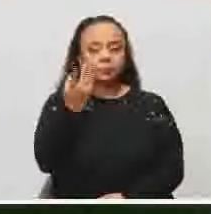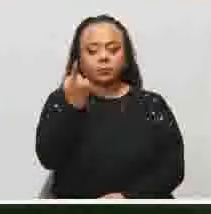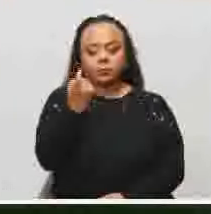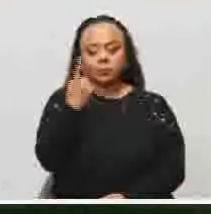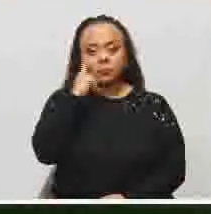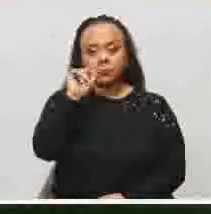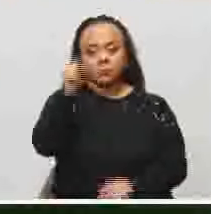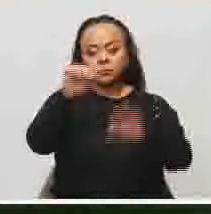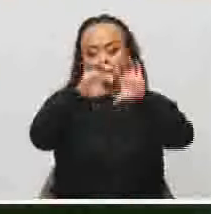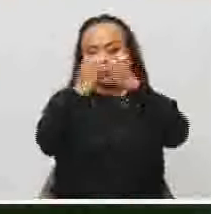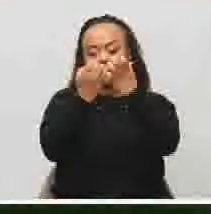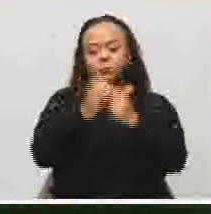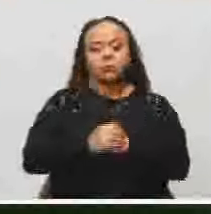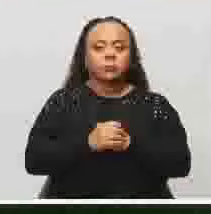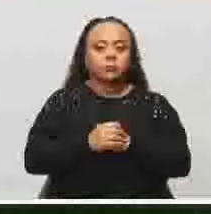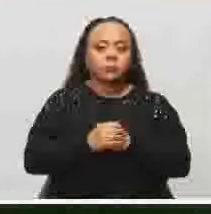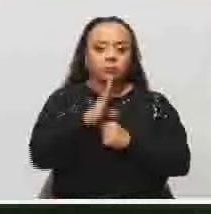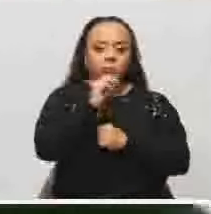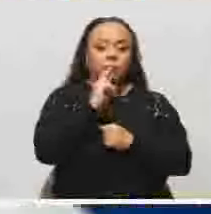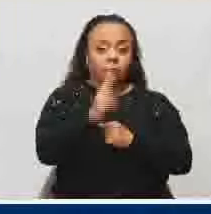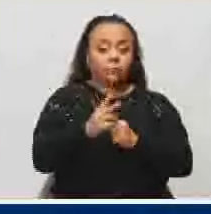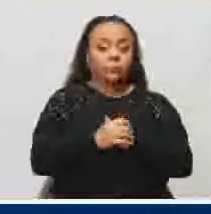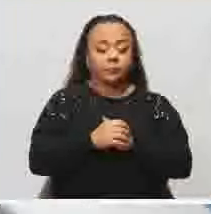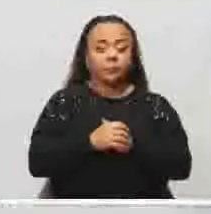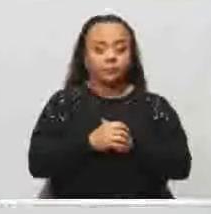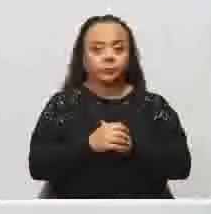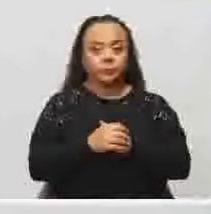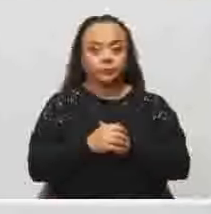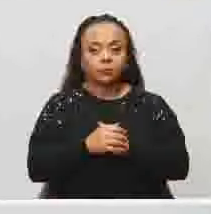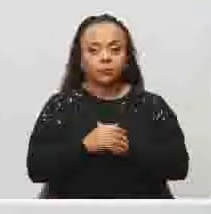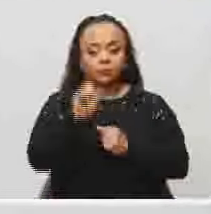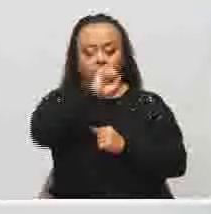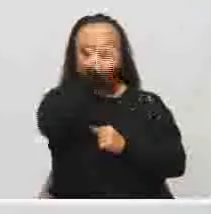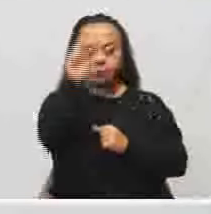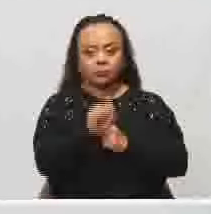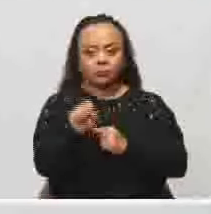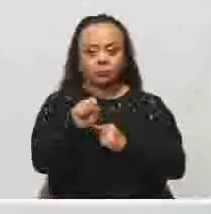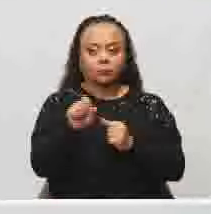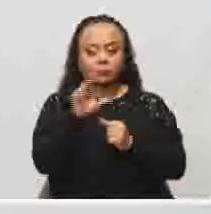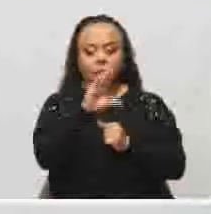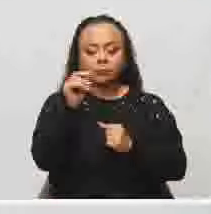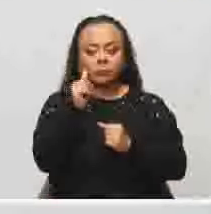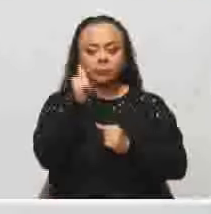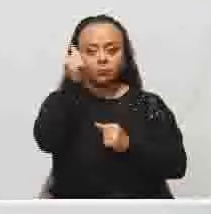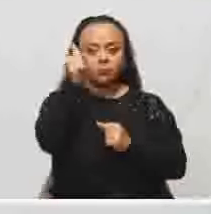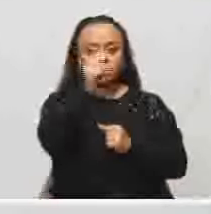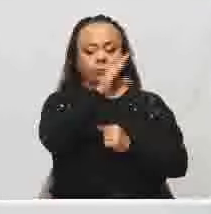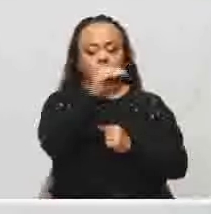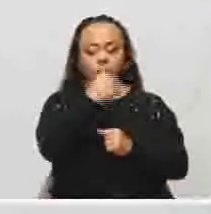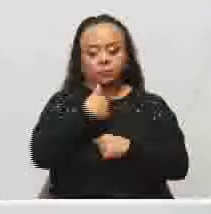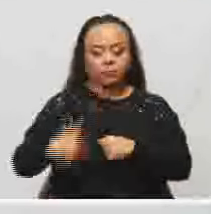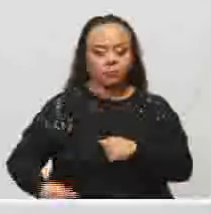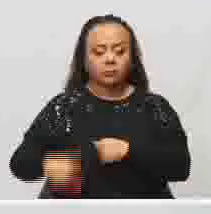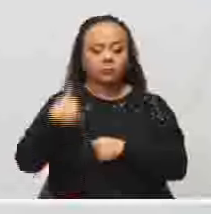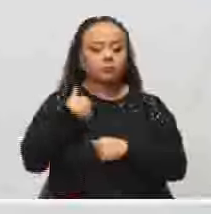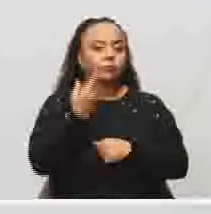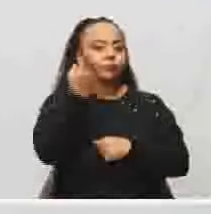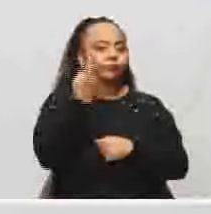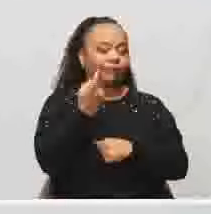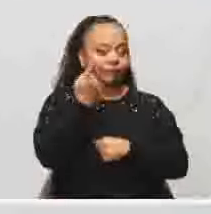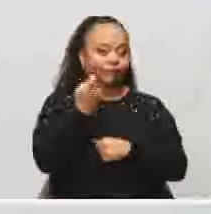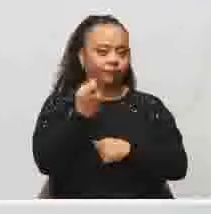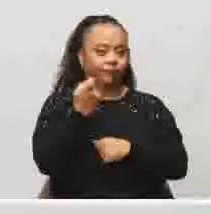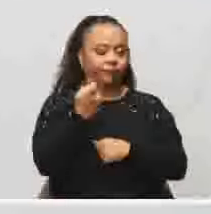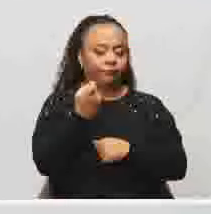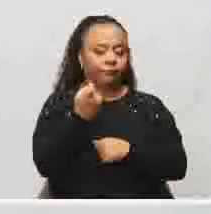los otros equipos y y es cierto eh saprisa Y la liga y hered no tienen pendientes